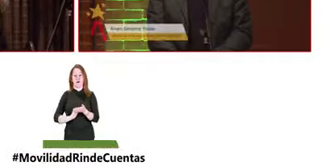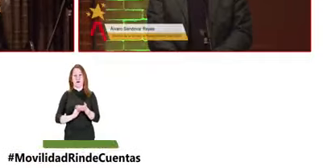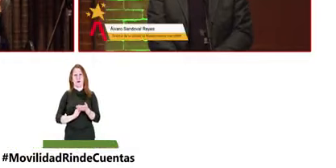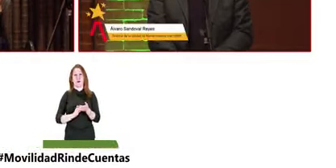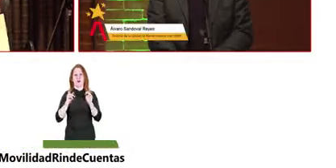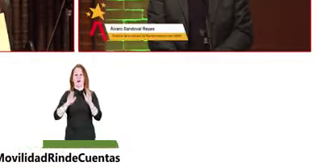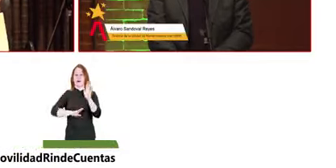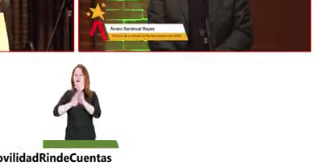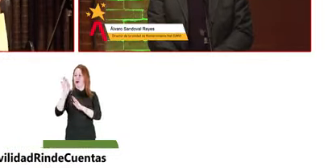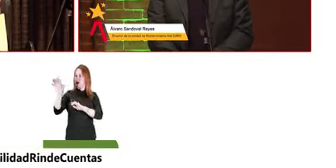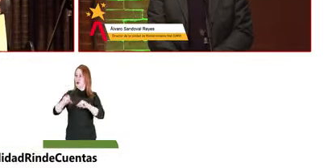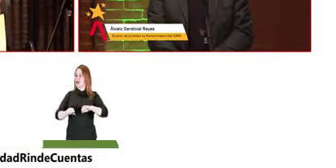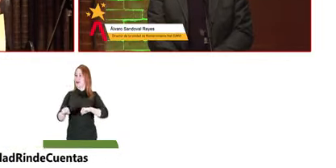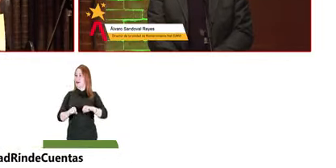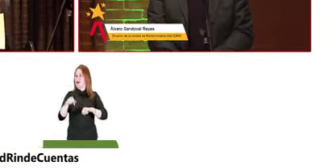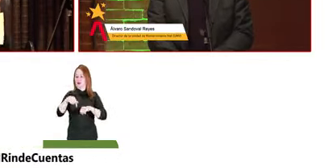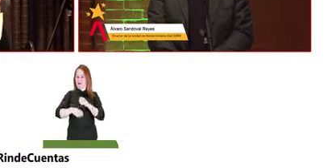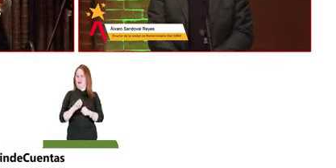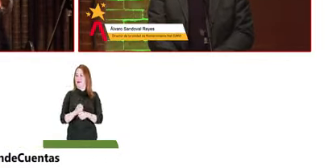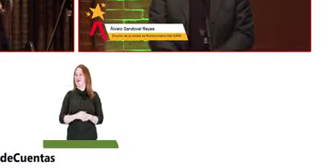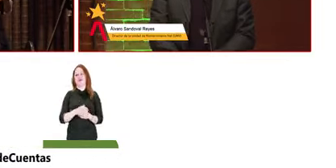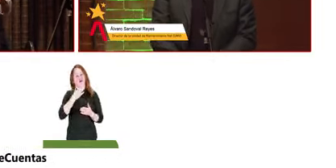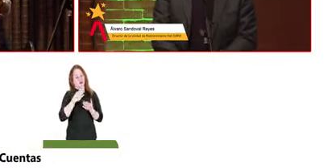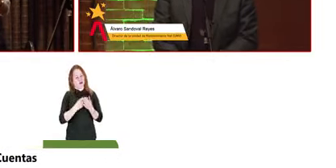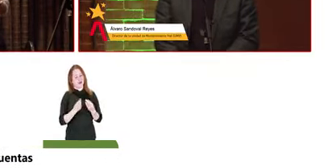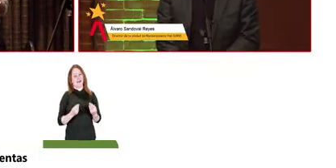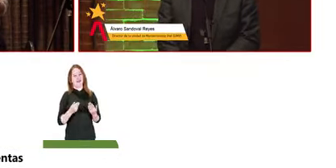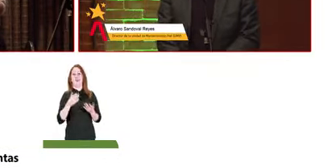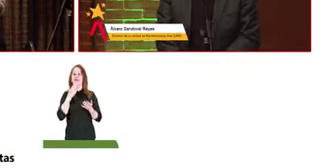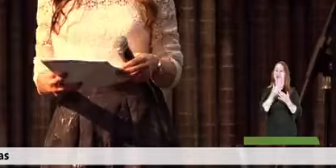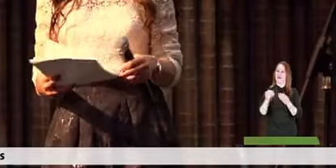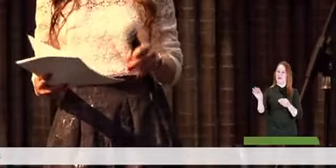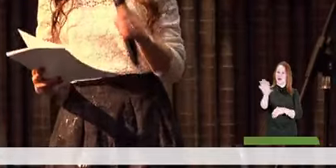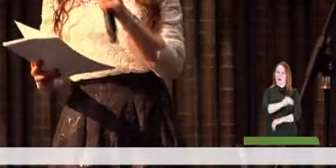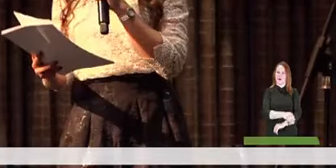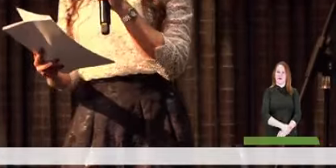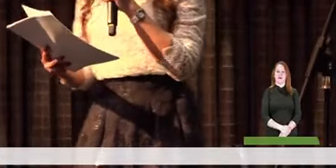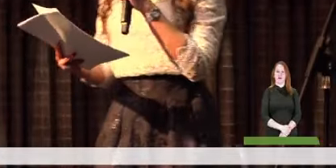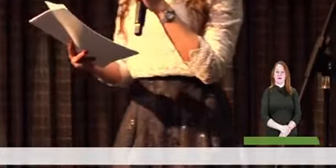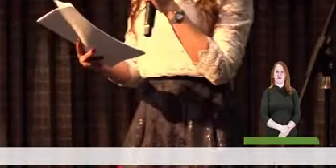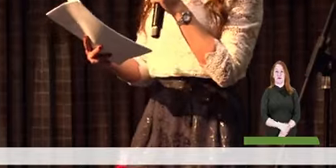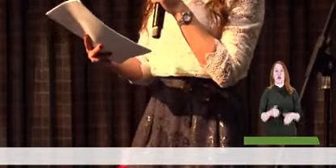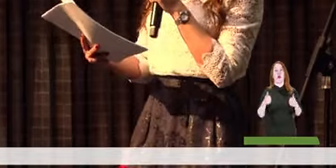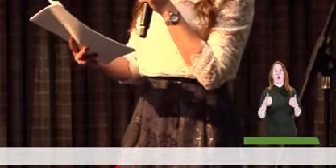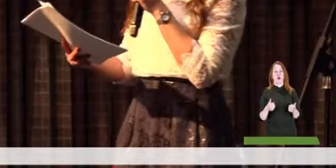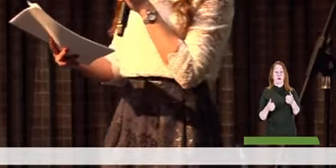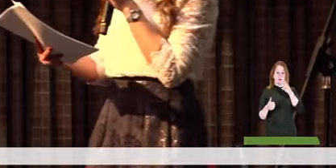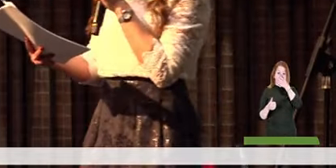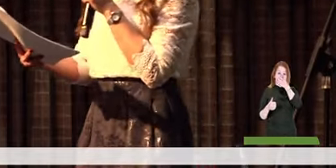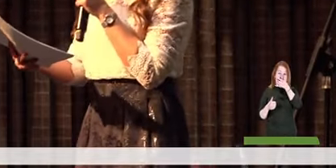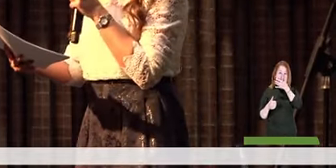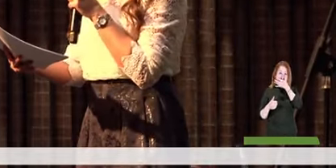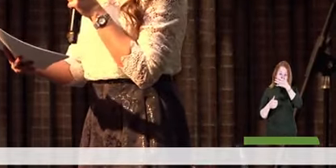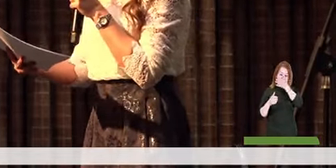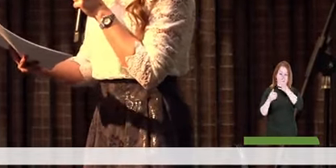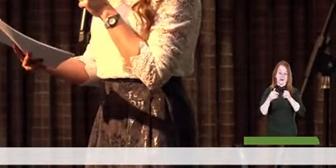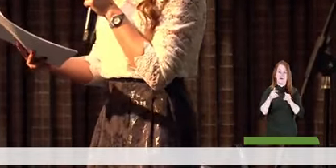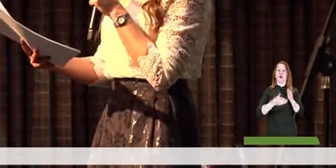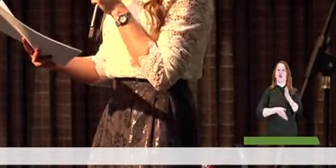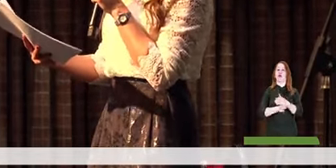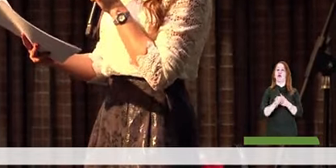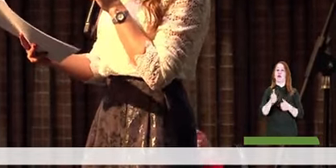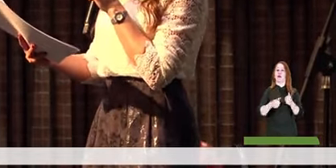éxitos en su gestión de este año. Muchas gracias, Adriana, y muchas gracias a todos. Bueno, entonces vamos a continuar con